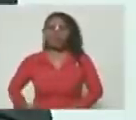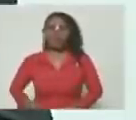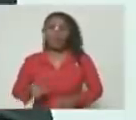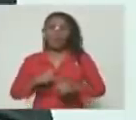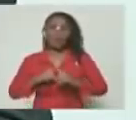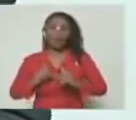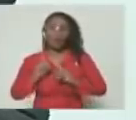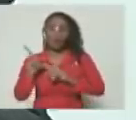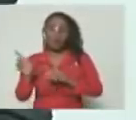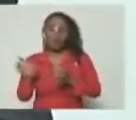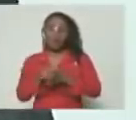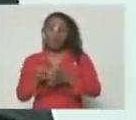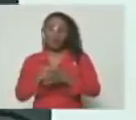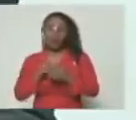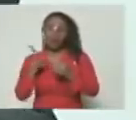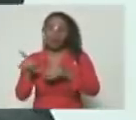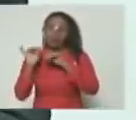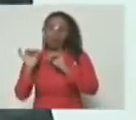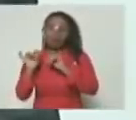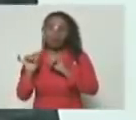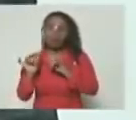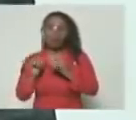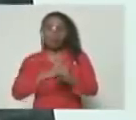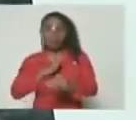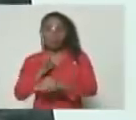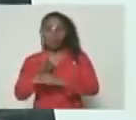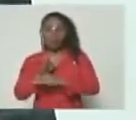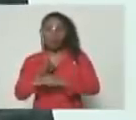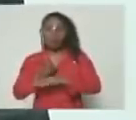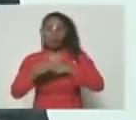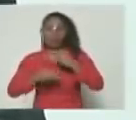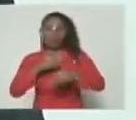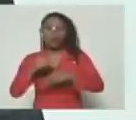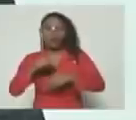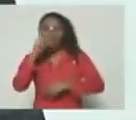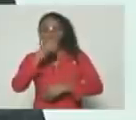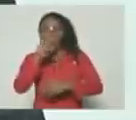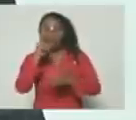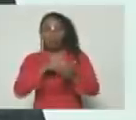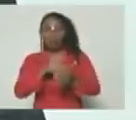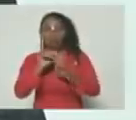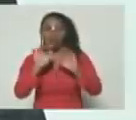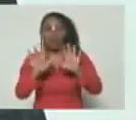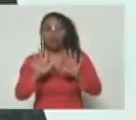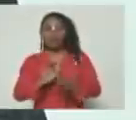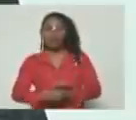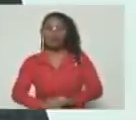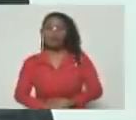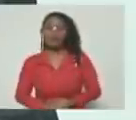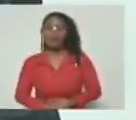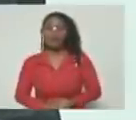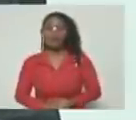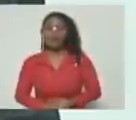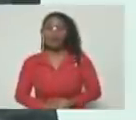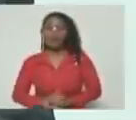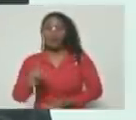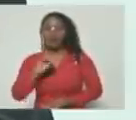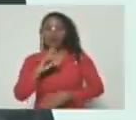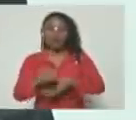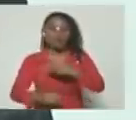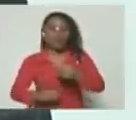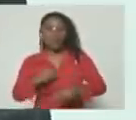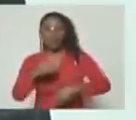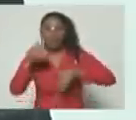mismas condiciones, con esas mismas condiciones se fue a las elecciones del año 2010. No se fue entonces a